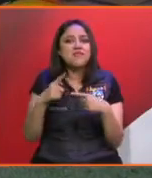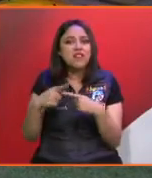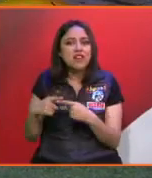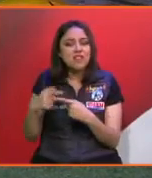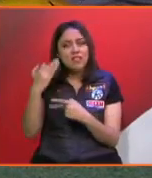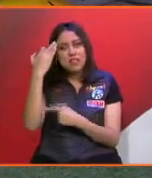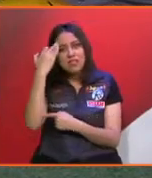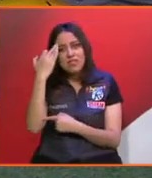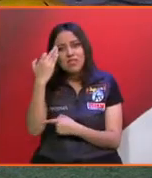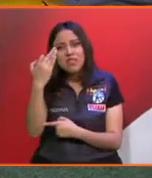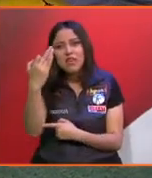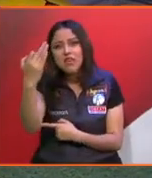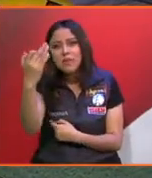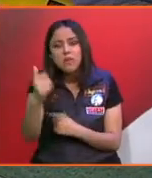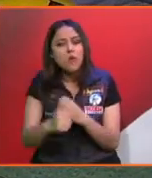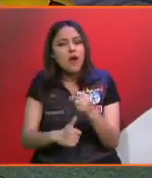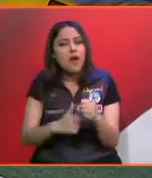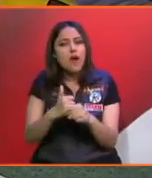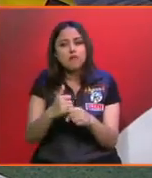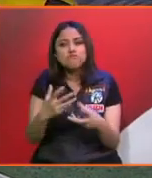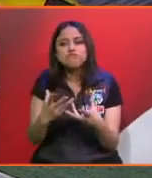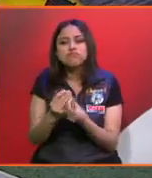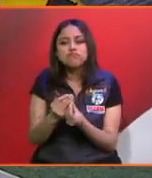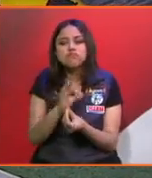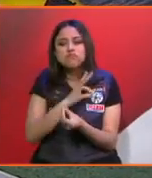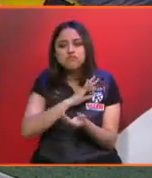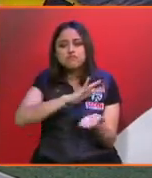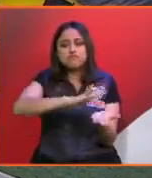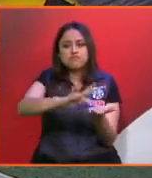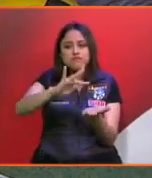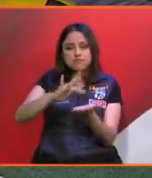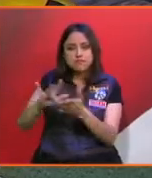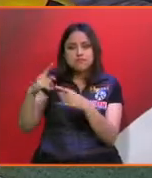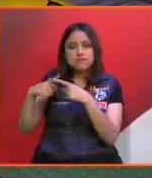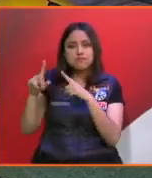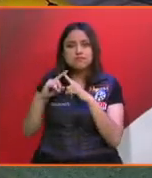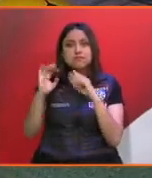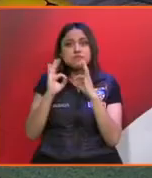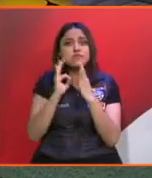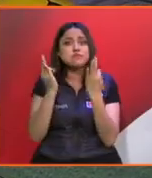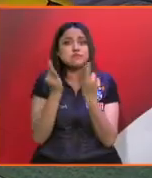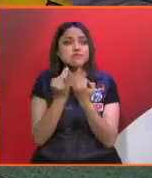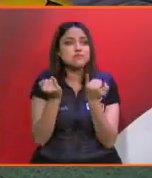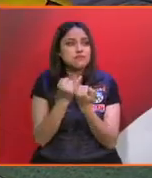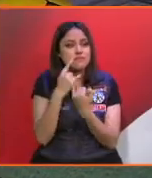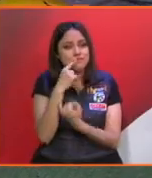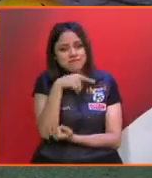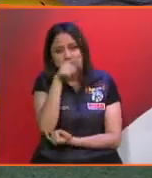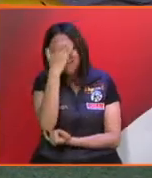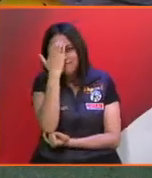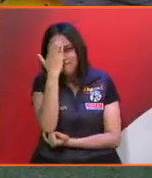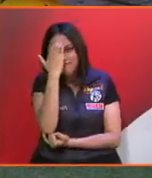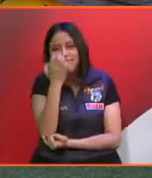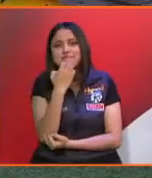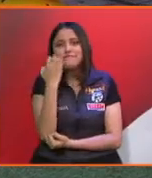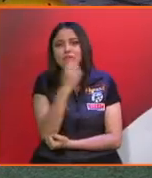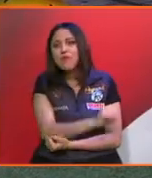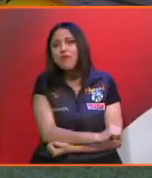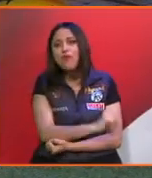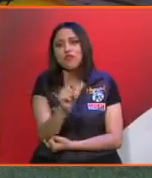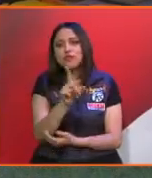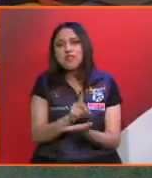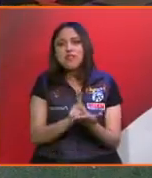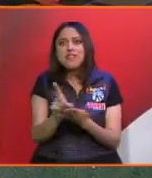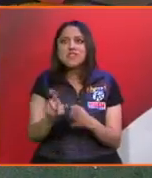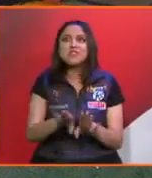ya bastante tiempo, durante todo el año, ellos nos apoyan de diversas maneras y tal vez hasta la gente ya los ubica. Se trata del Colegio de Profesionales en